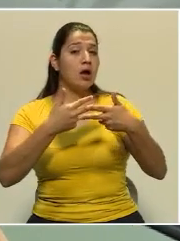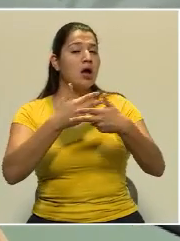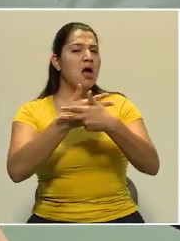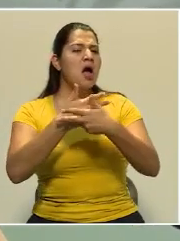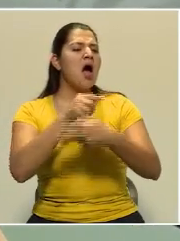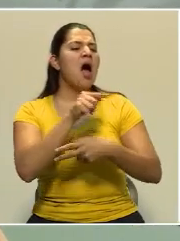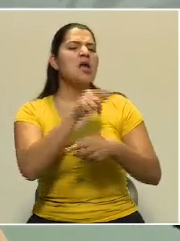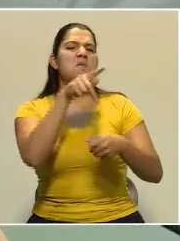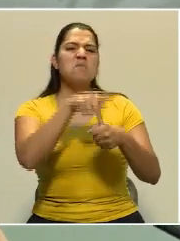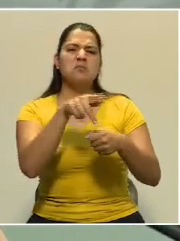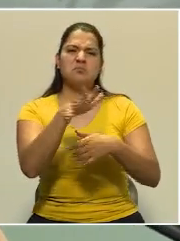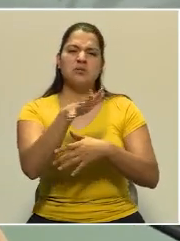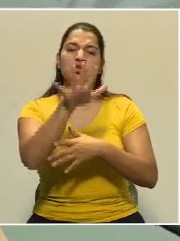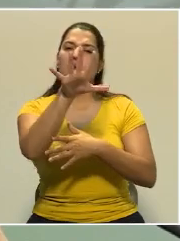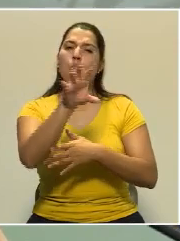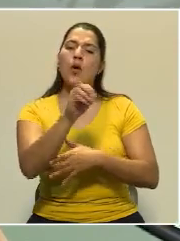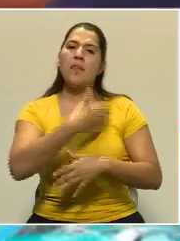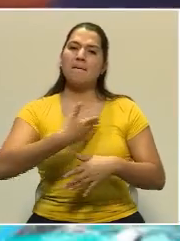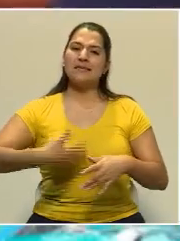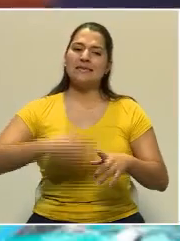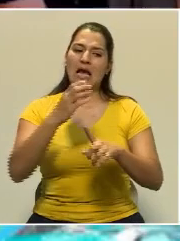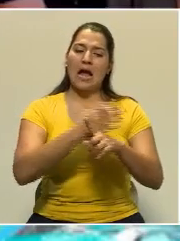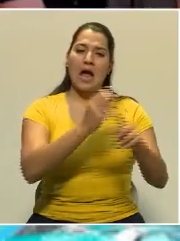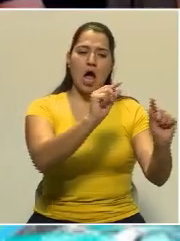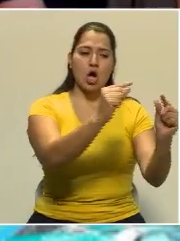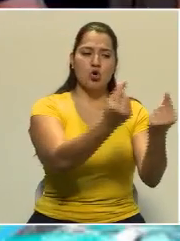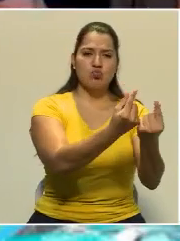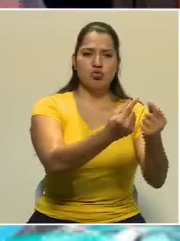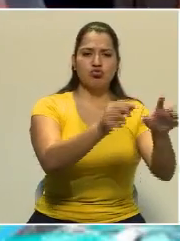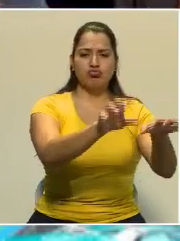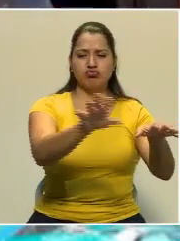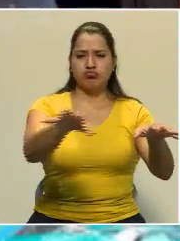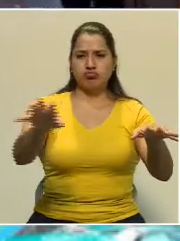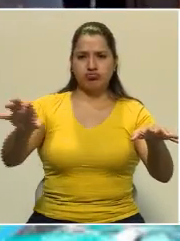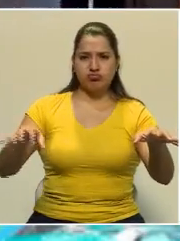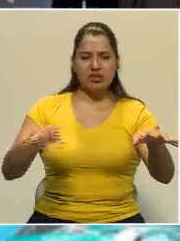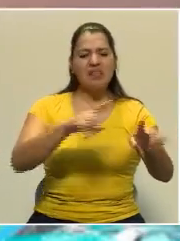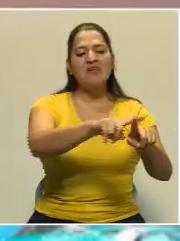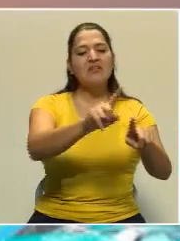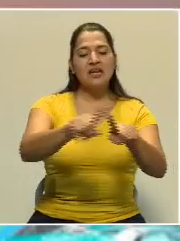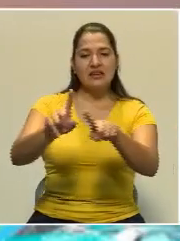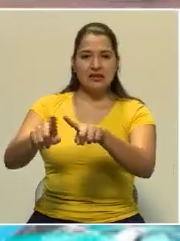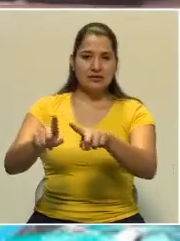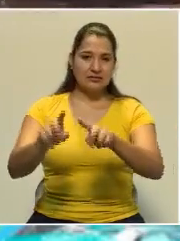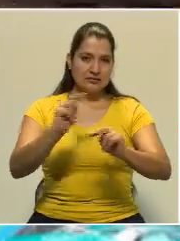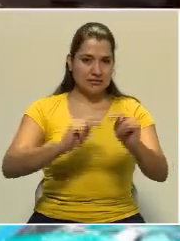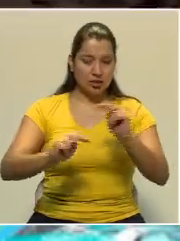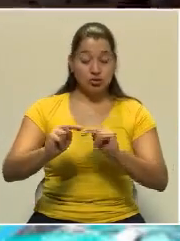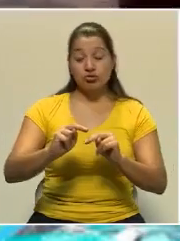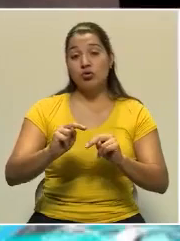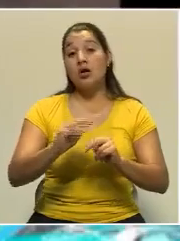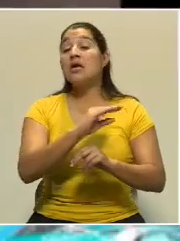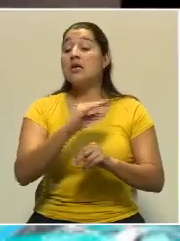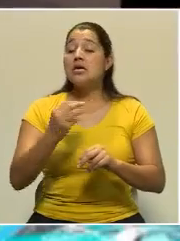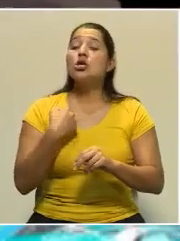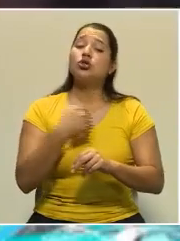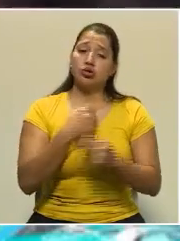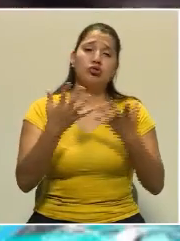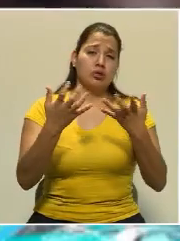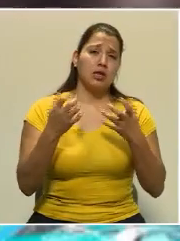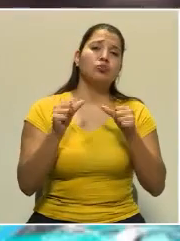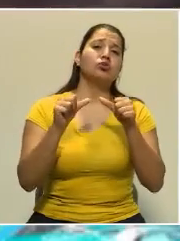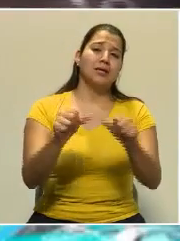participaron más de 50 presidentes de cámaras en donde se tocaron estos temas y la idea es hacerlo periódicamente